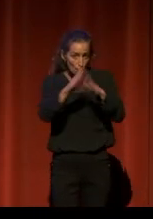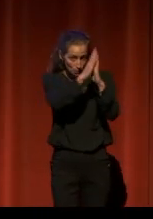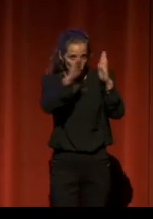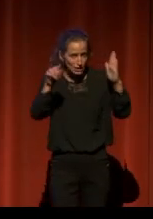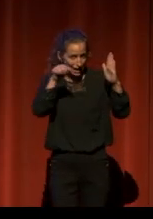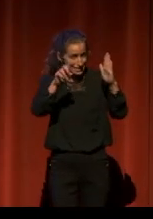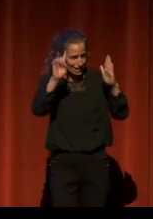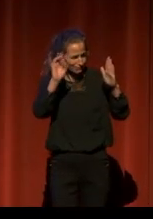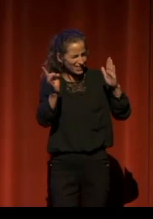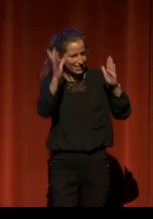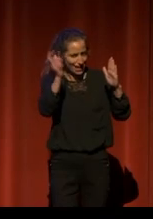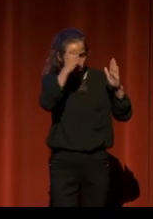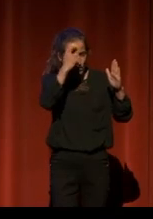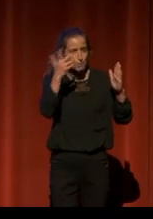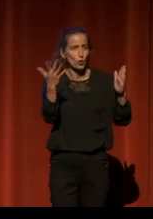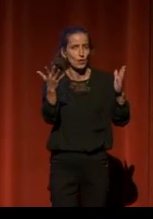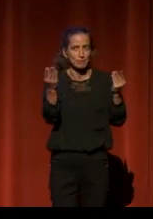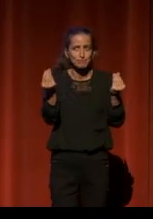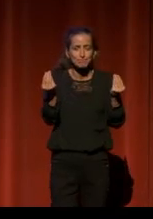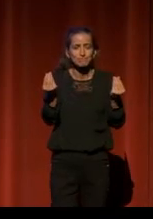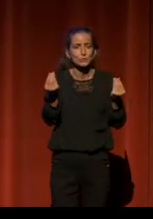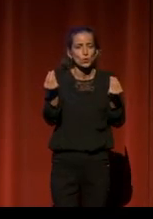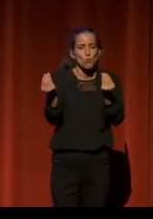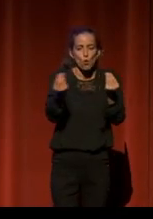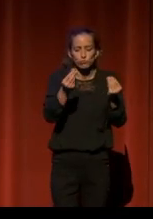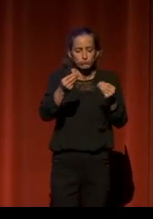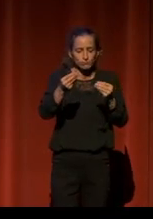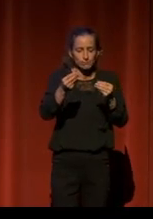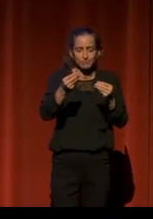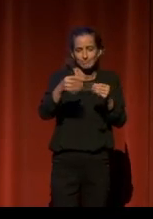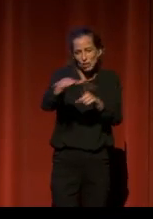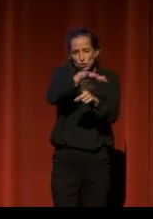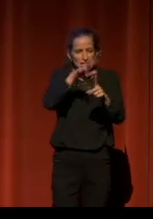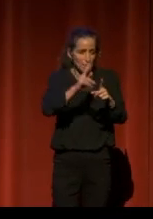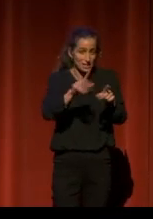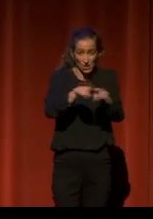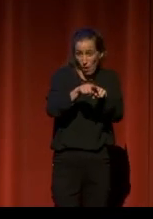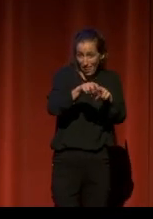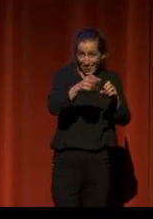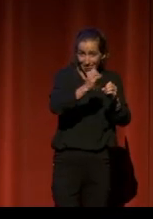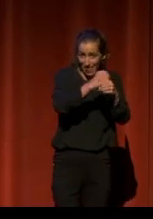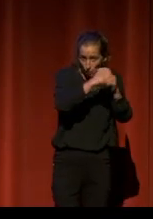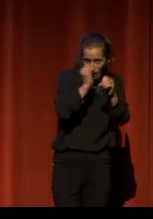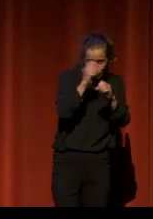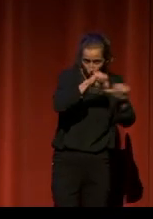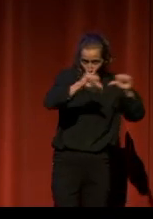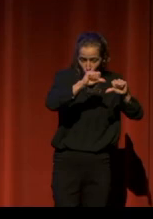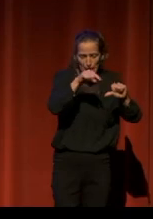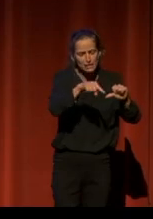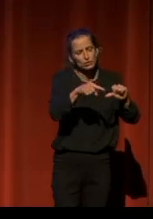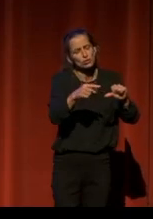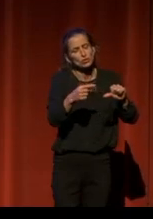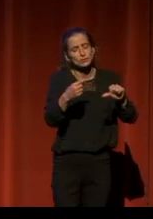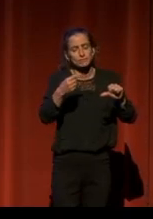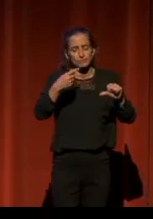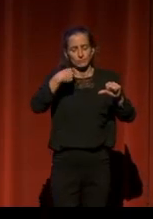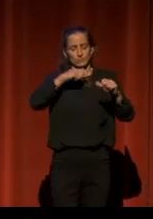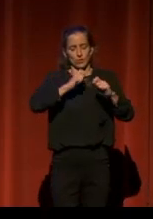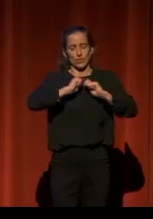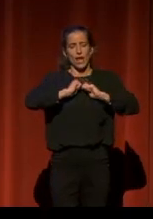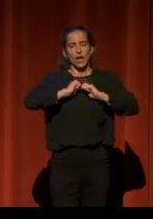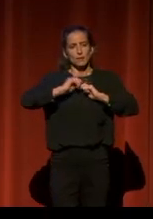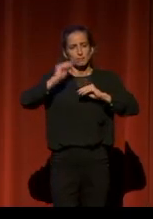idea de concebir como ecosistemas como laboratorios básicamente nos lleva a repensar la infraestructura